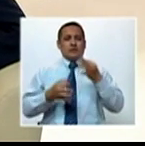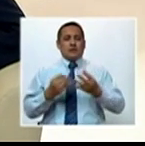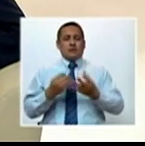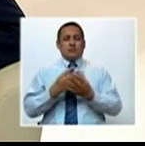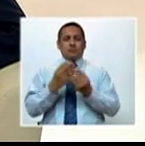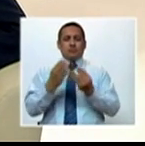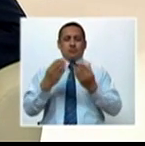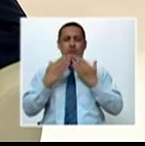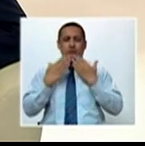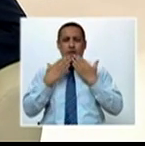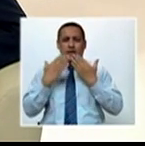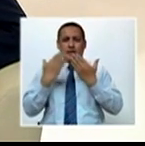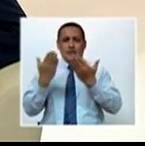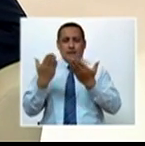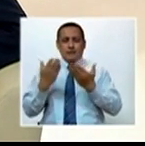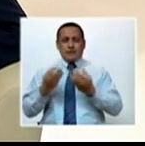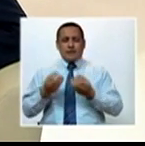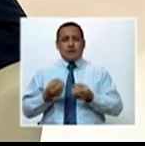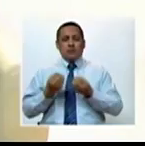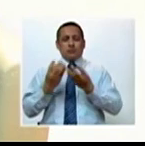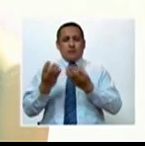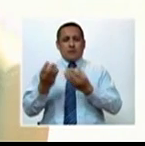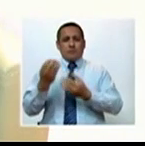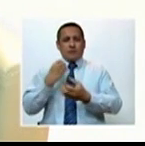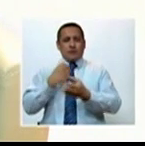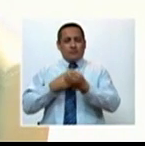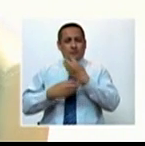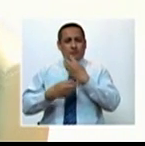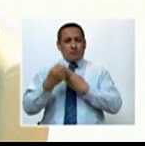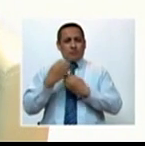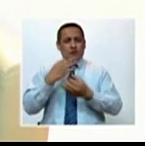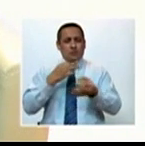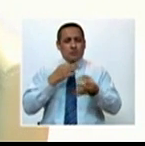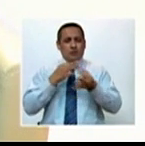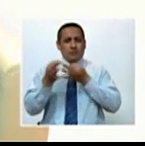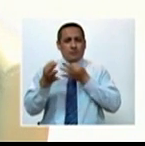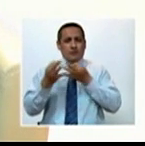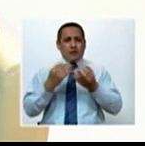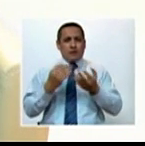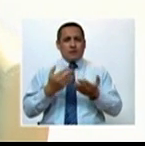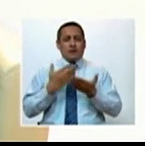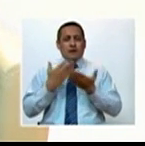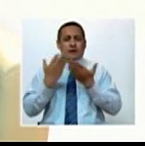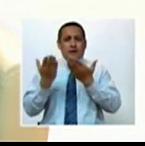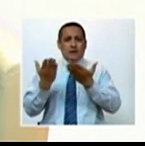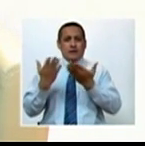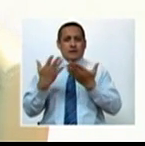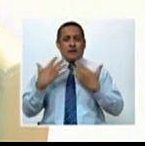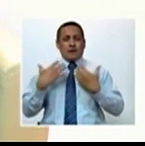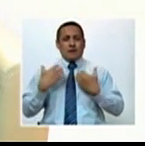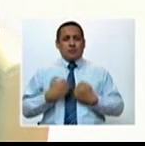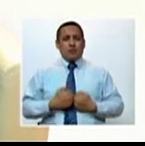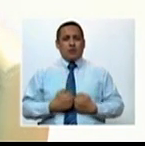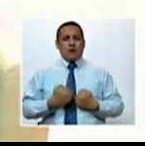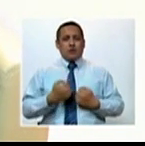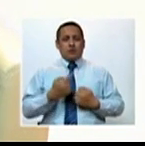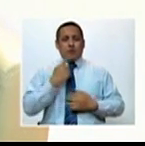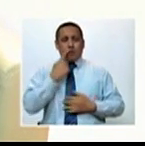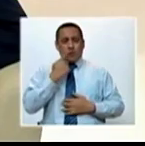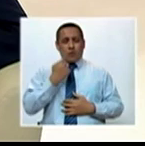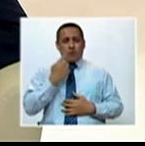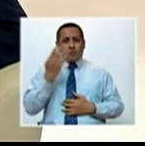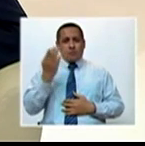Le agradecemos mucho al decano del Colegio de Abogados de Lima, además al doctor